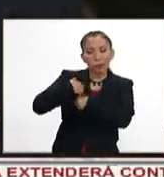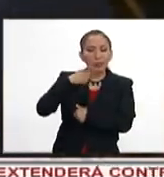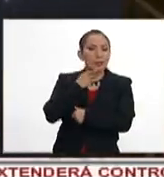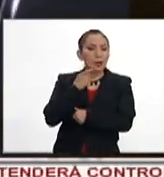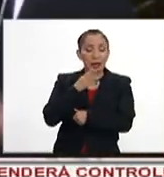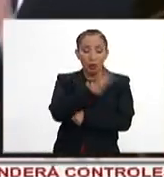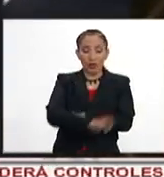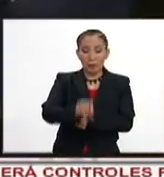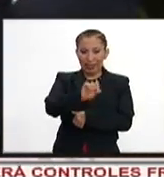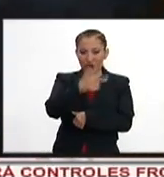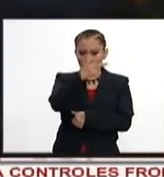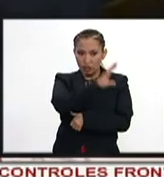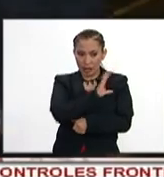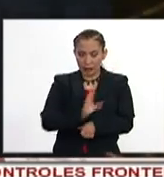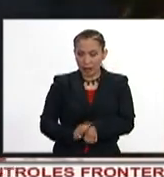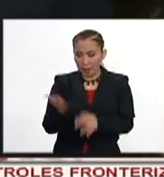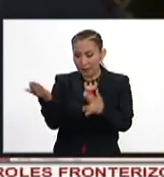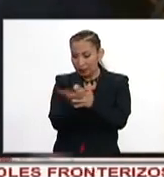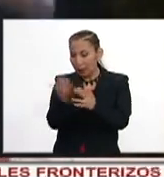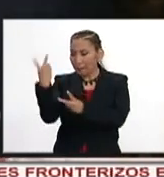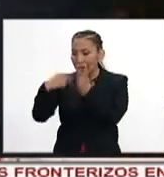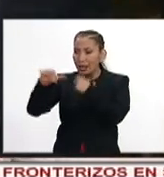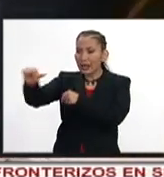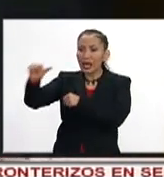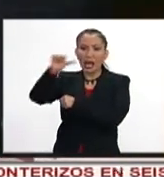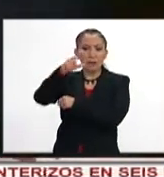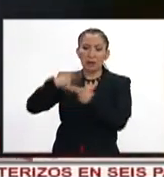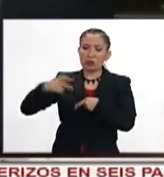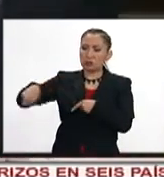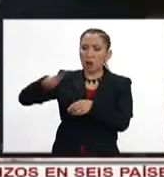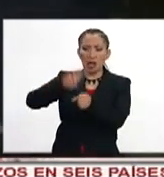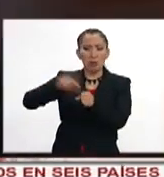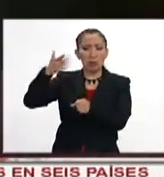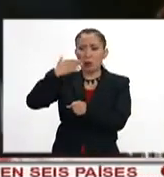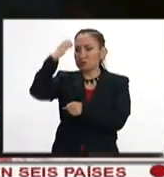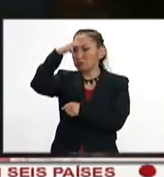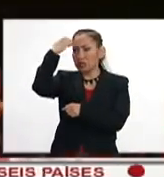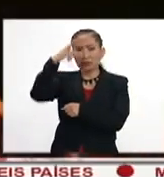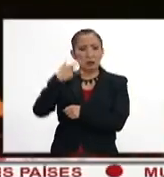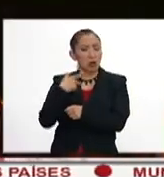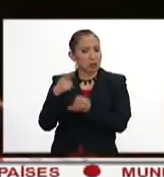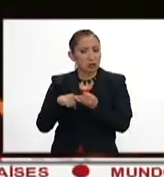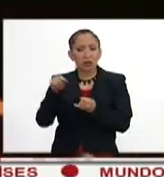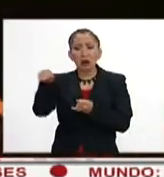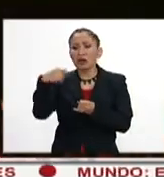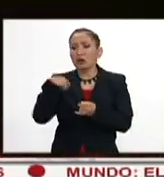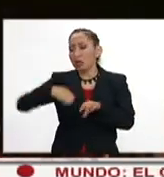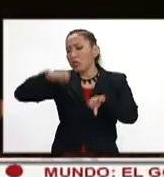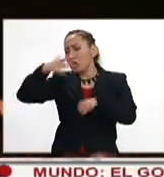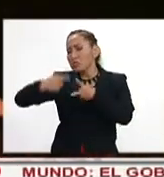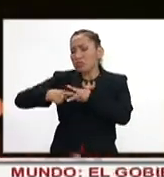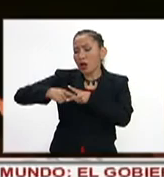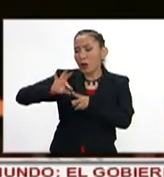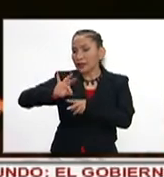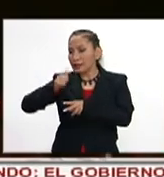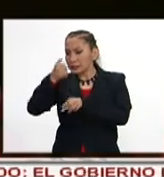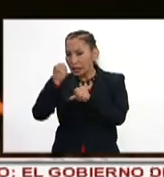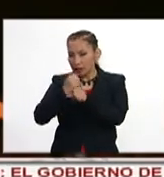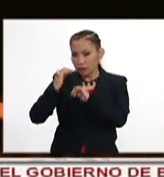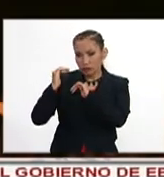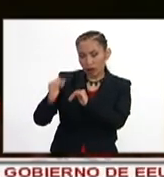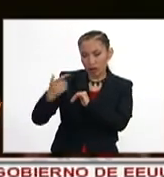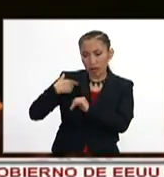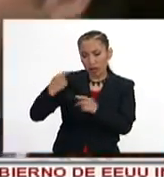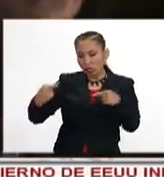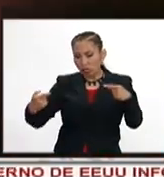los 428 candidatos, la mitad proviene de la sociedad civil, sin experiencia política y con una edad promedio de 46 años,